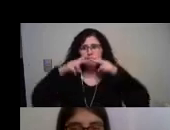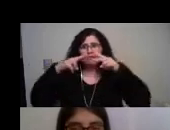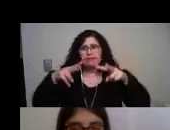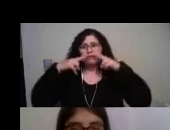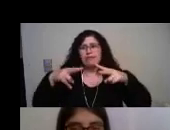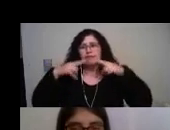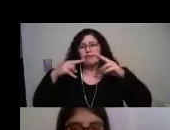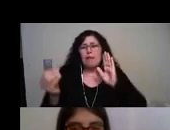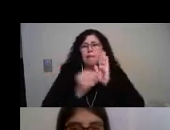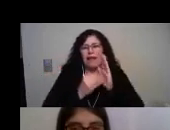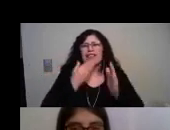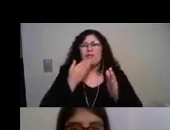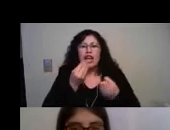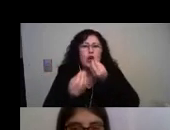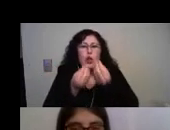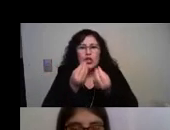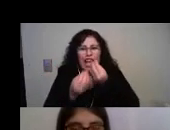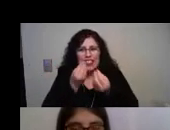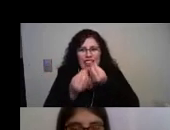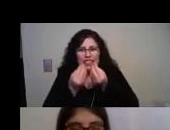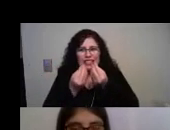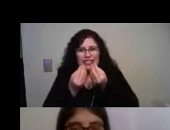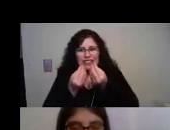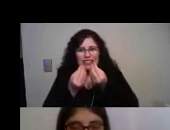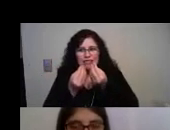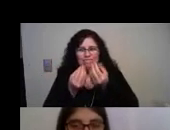de nutrientes respectivamente, ¿de acuerdo?